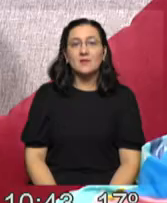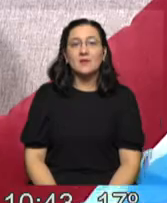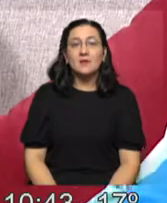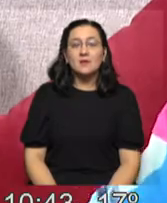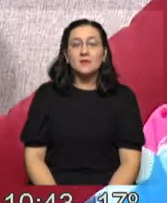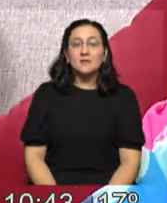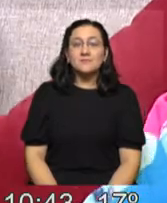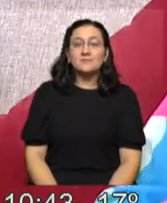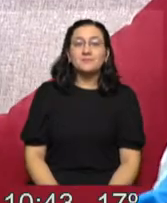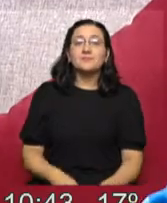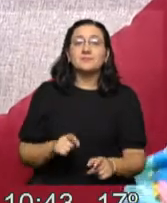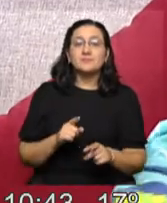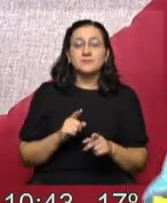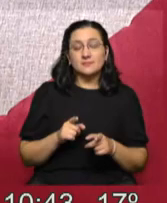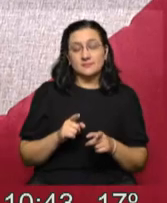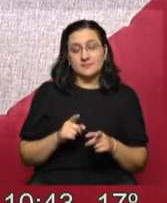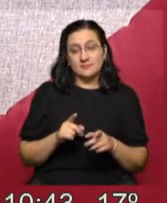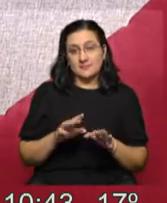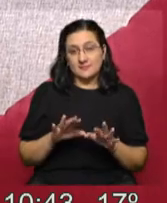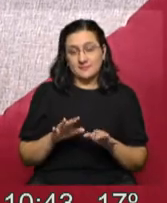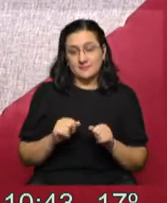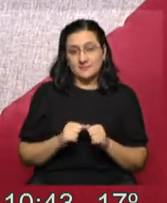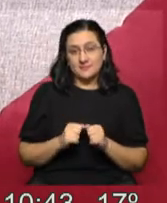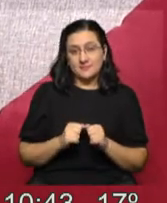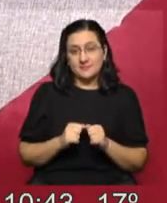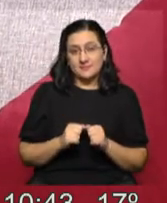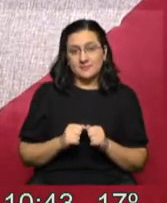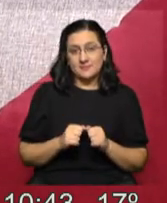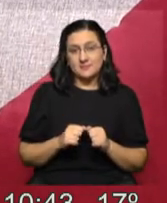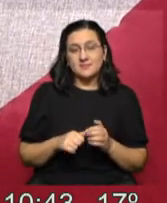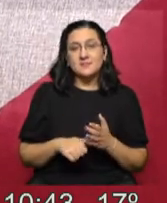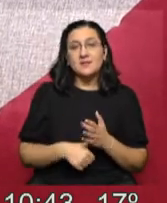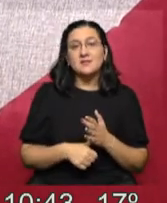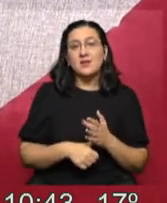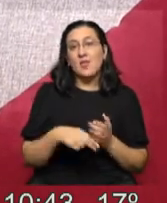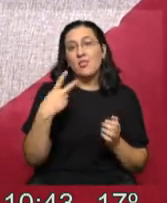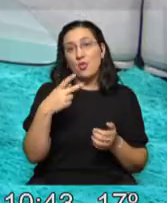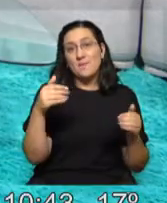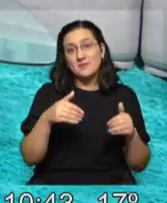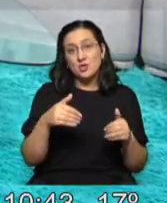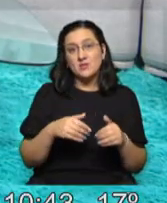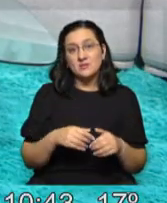Sí, yo me acuerdo. Eso denota rango etario. Bueno. Cédula 2 millones, por lo menos.